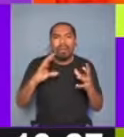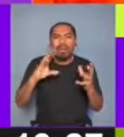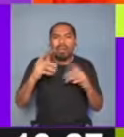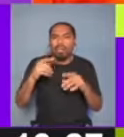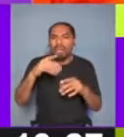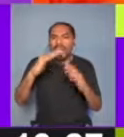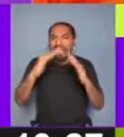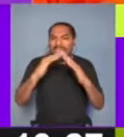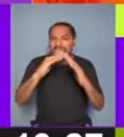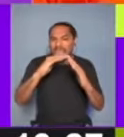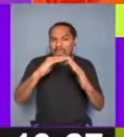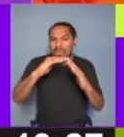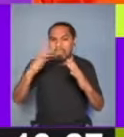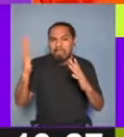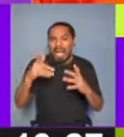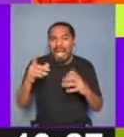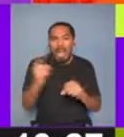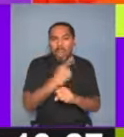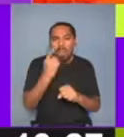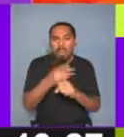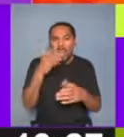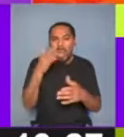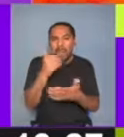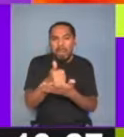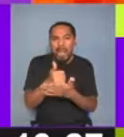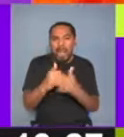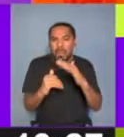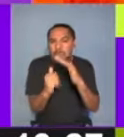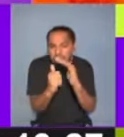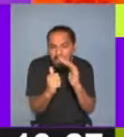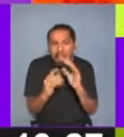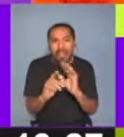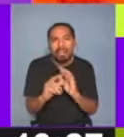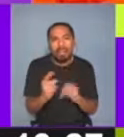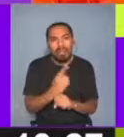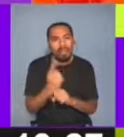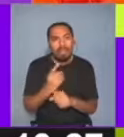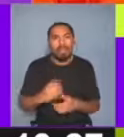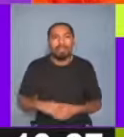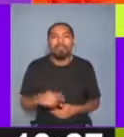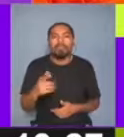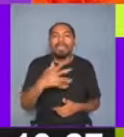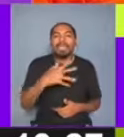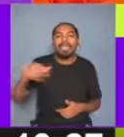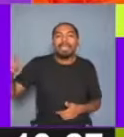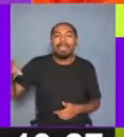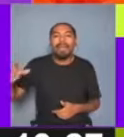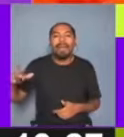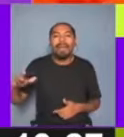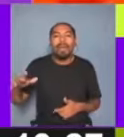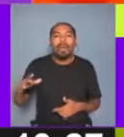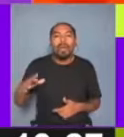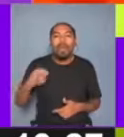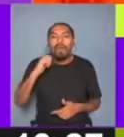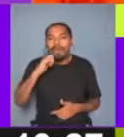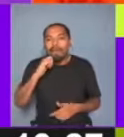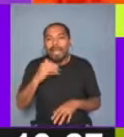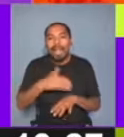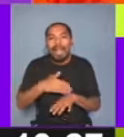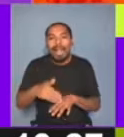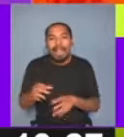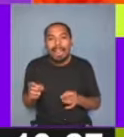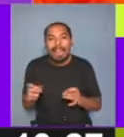ya no podía estar ahí así que esa familia se la llevó al al proyecto puente que está en la vieja estación y quedó ahí alojada no